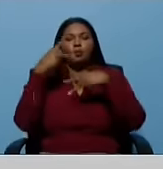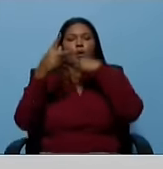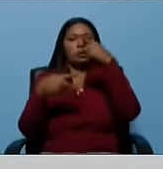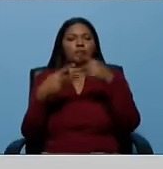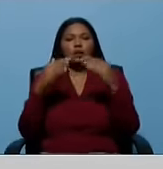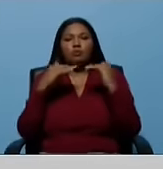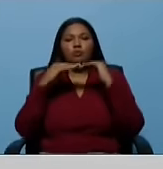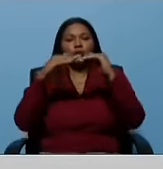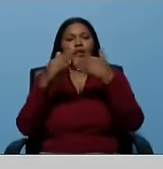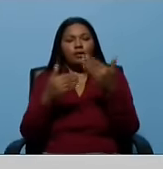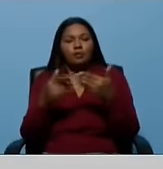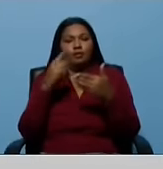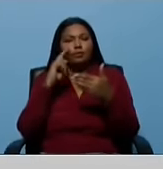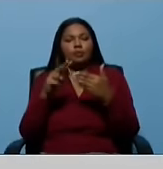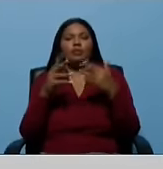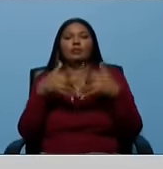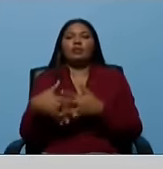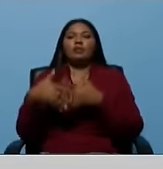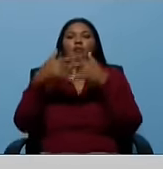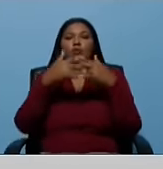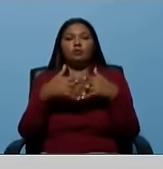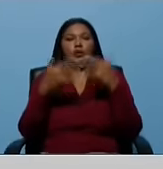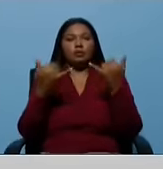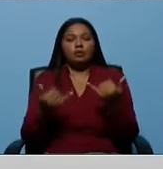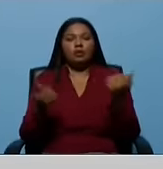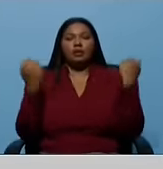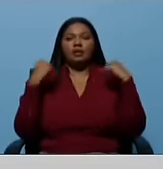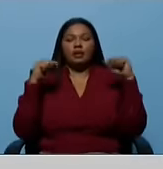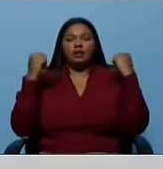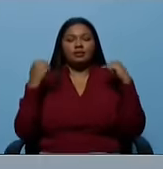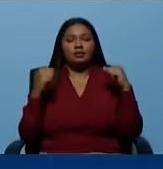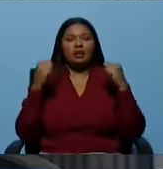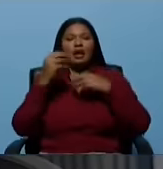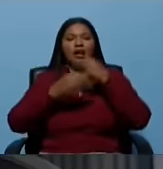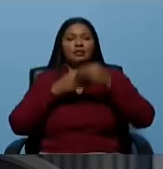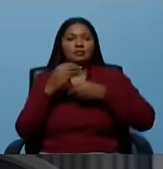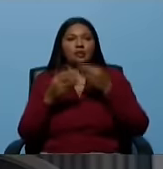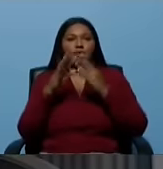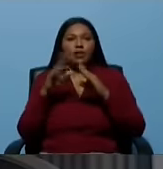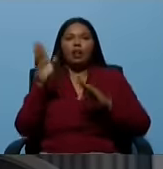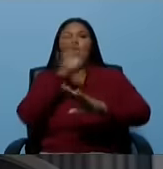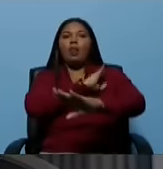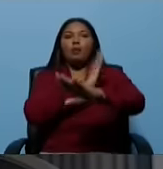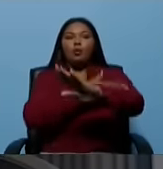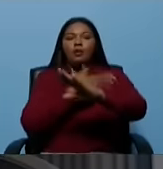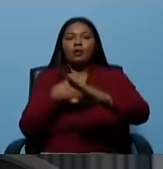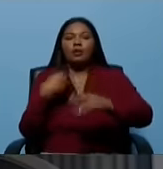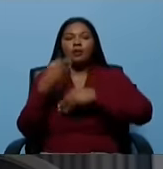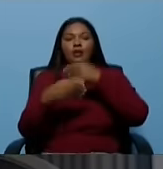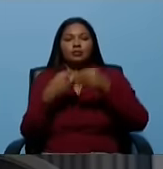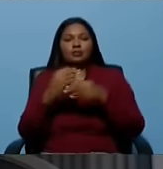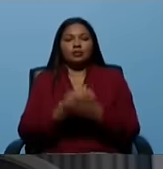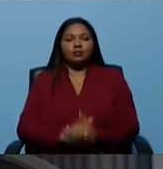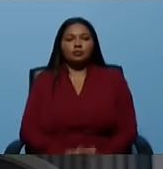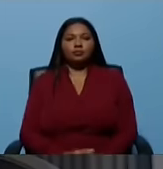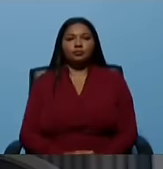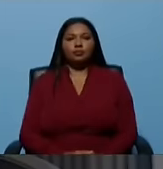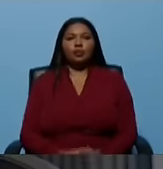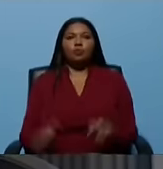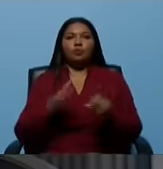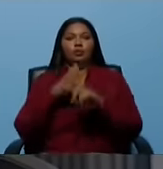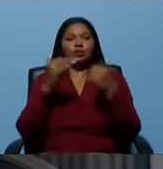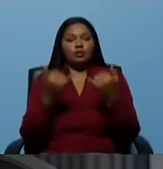unilateral por parte de Estados Unidos de ejercer su su poder ejercer con violencia su